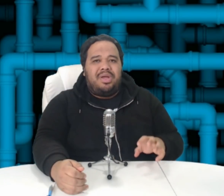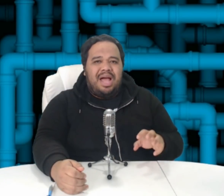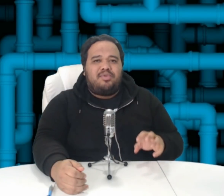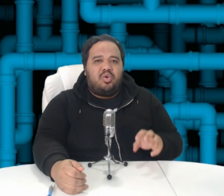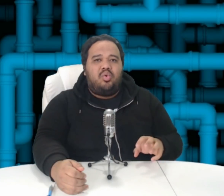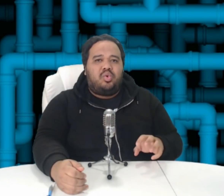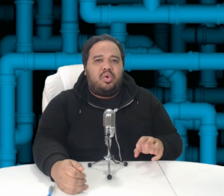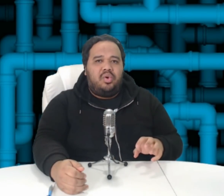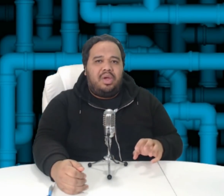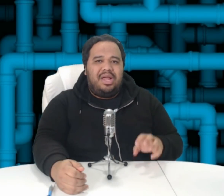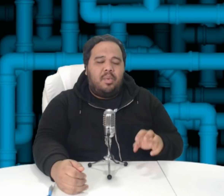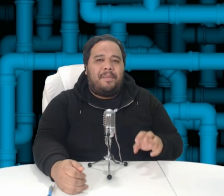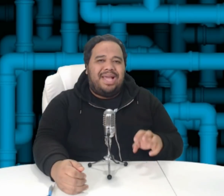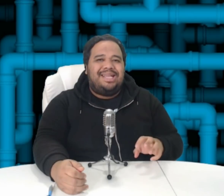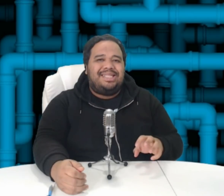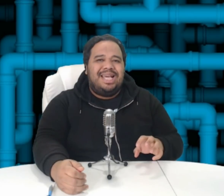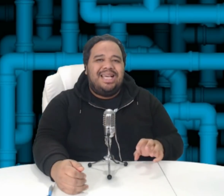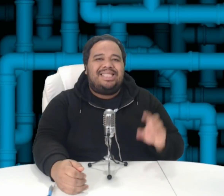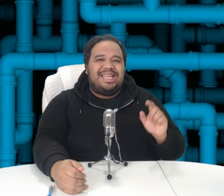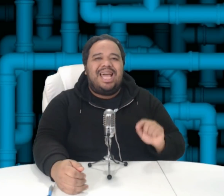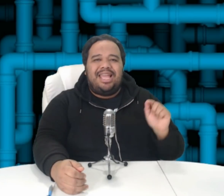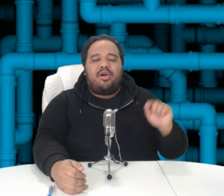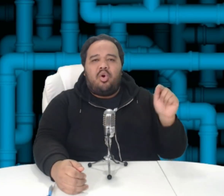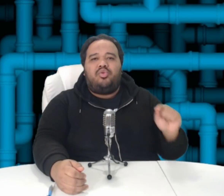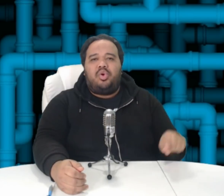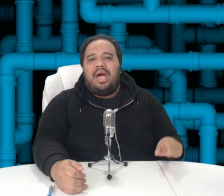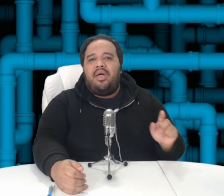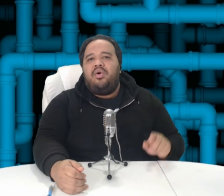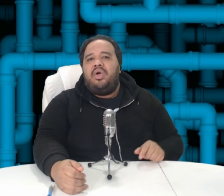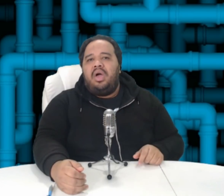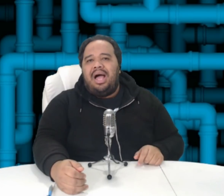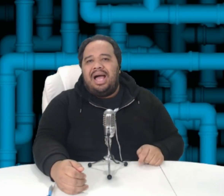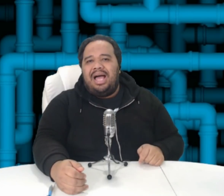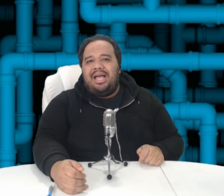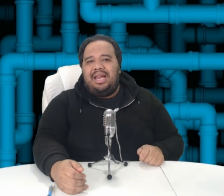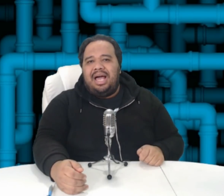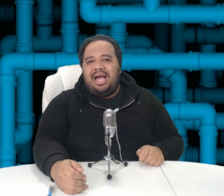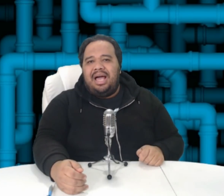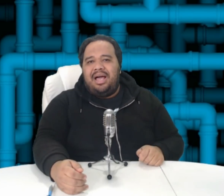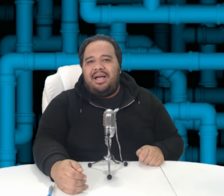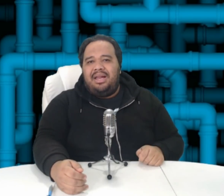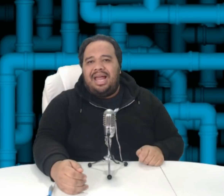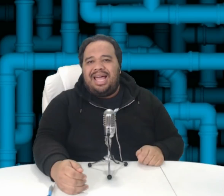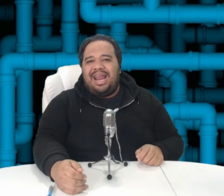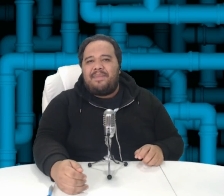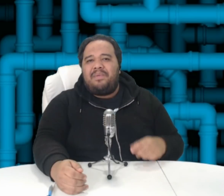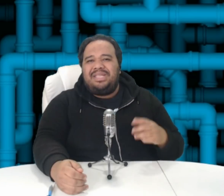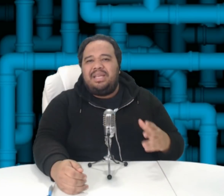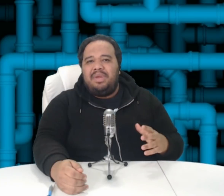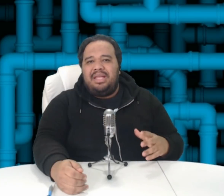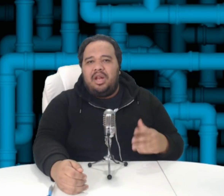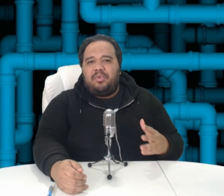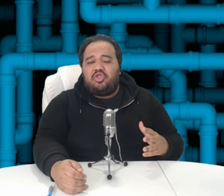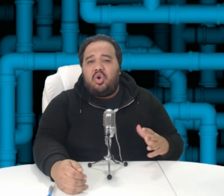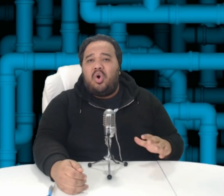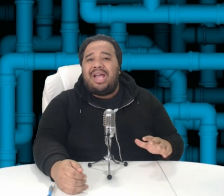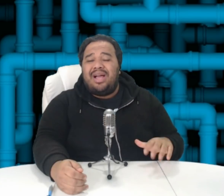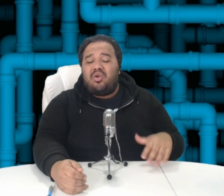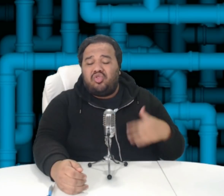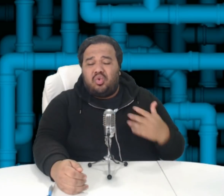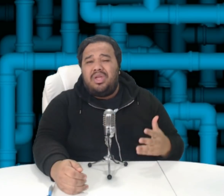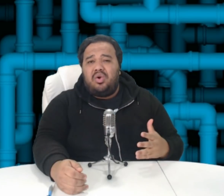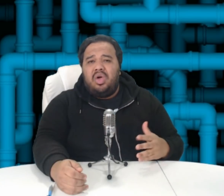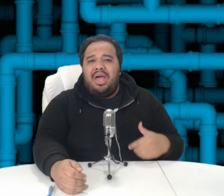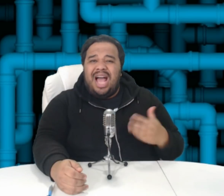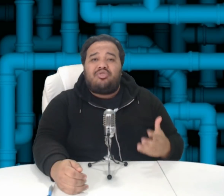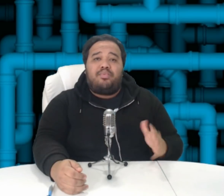obtenido el poder absoluto en un país sin que hayan controlado a la cara más visible de la oposición o que